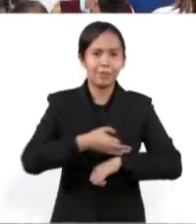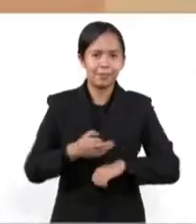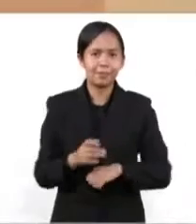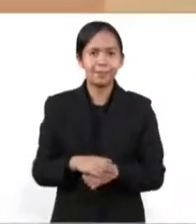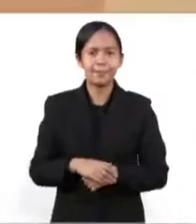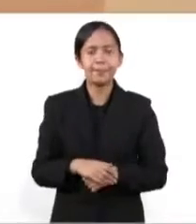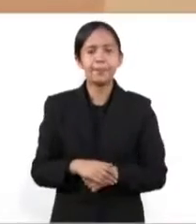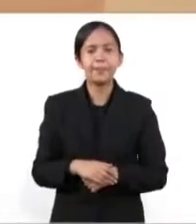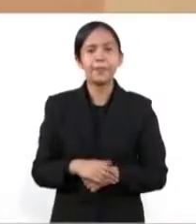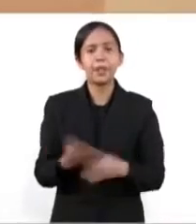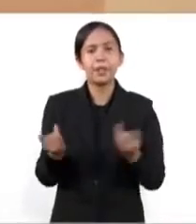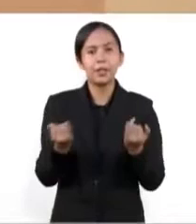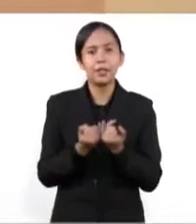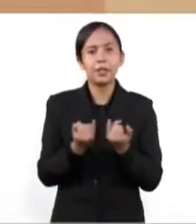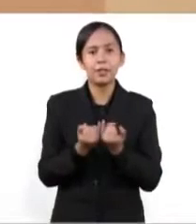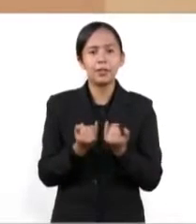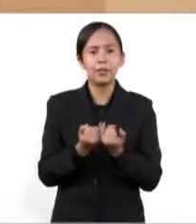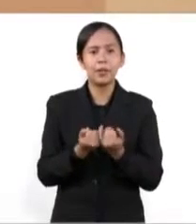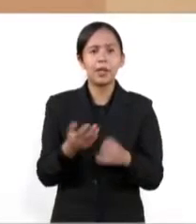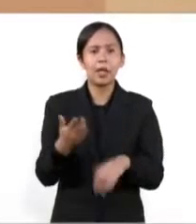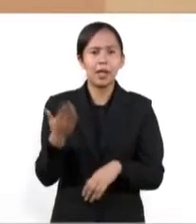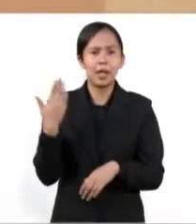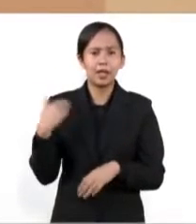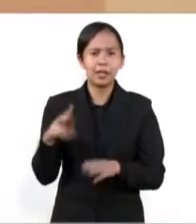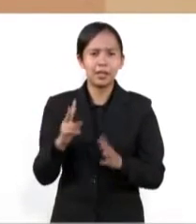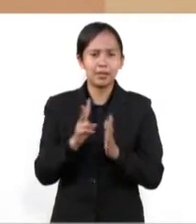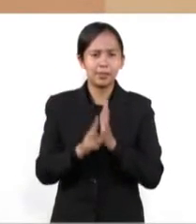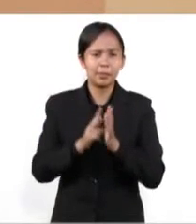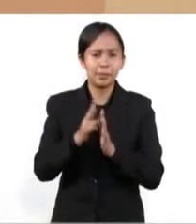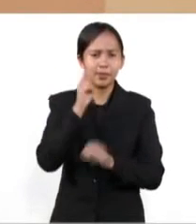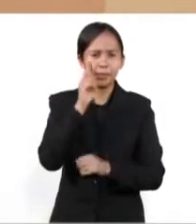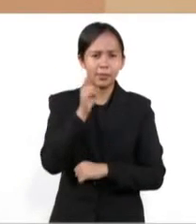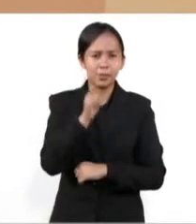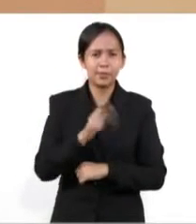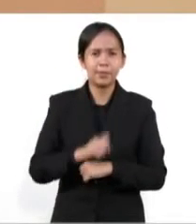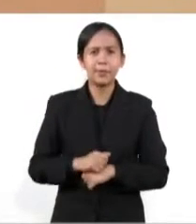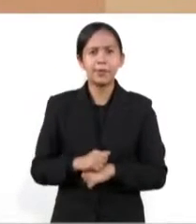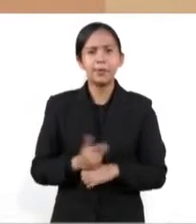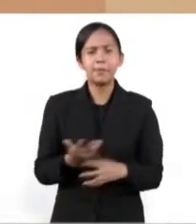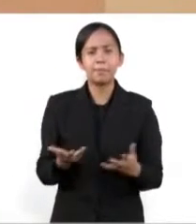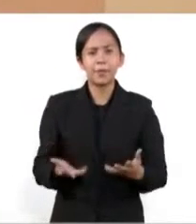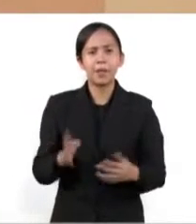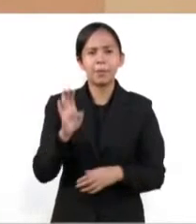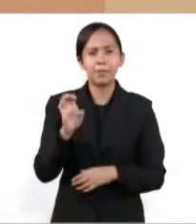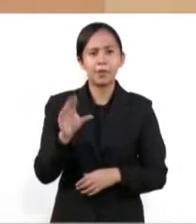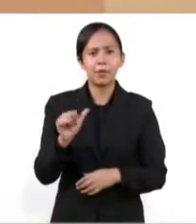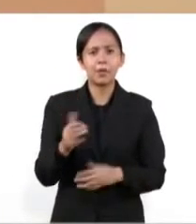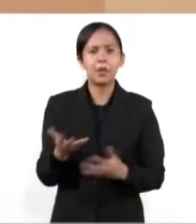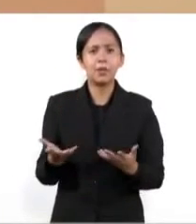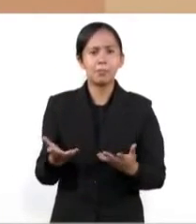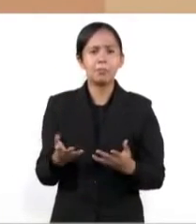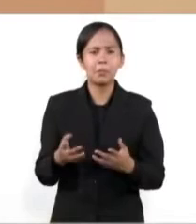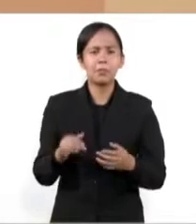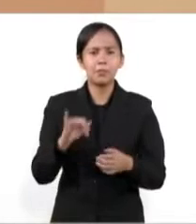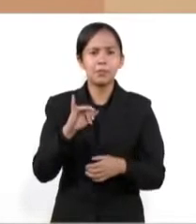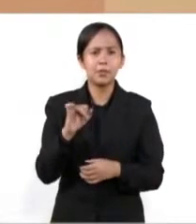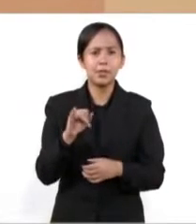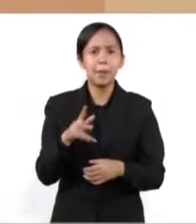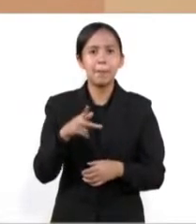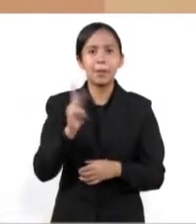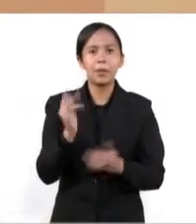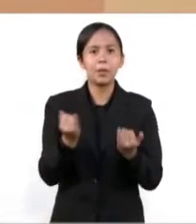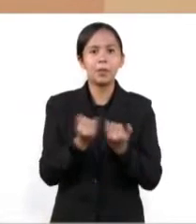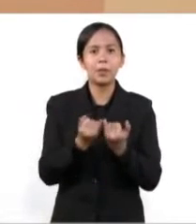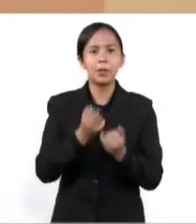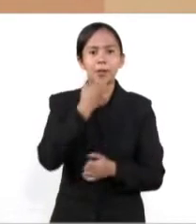igual manera, como se mostró en el video, además de esta beca, en todas las escuelas damos